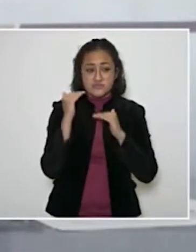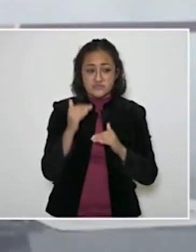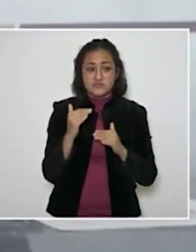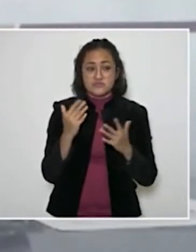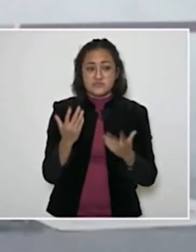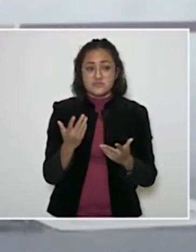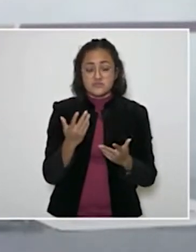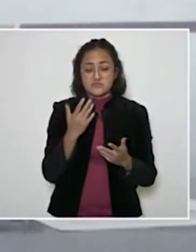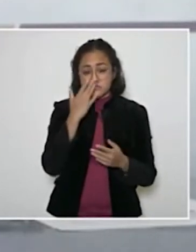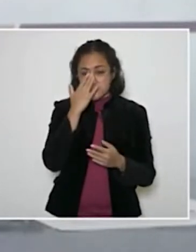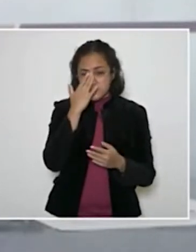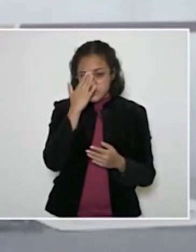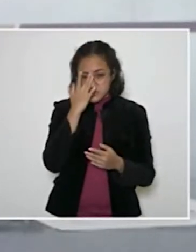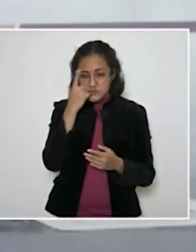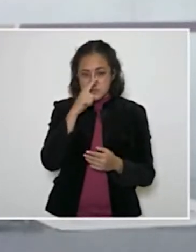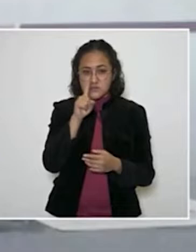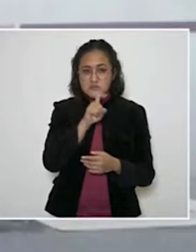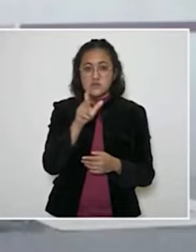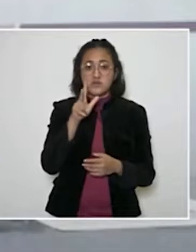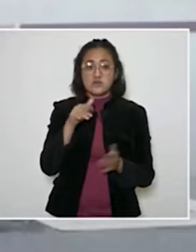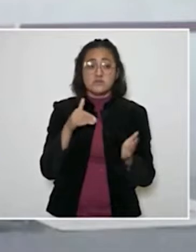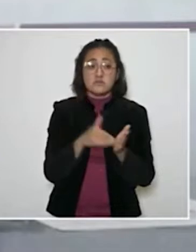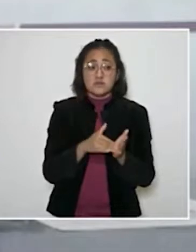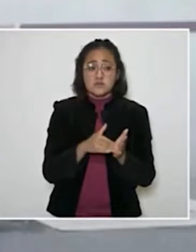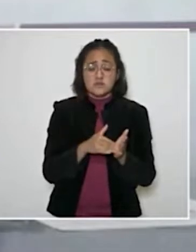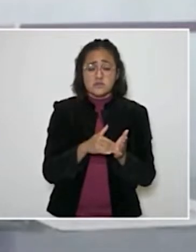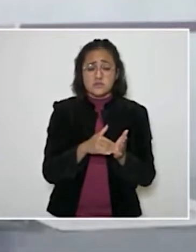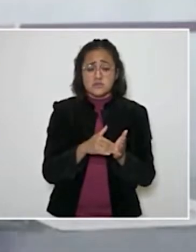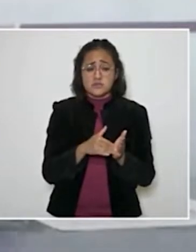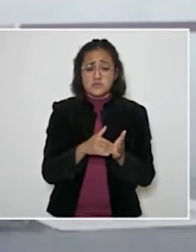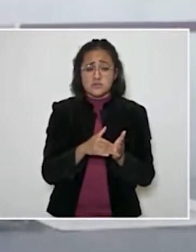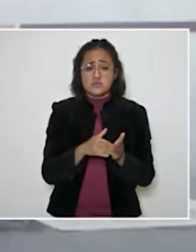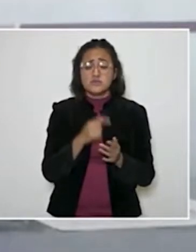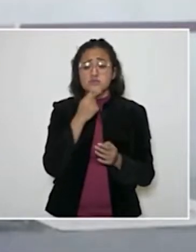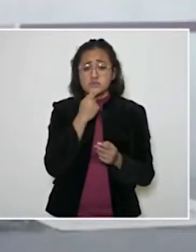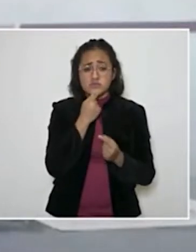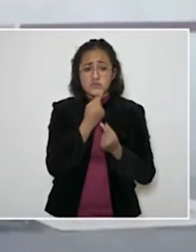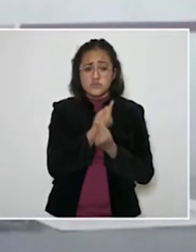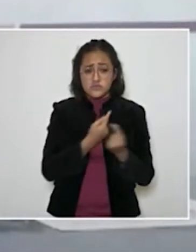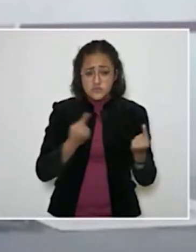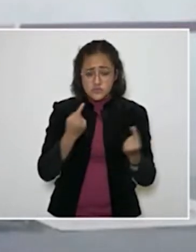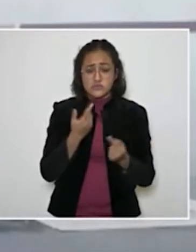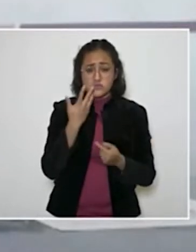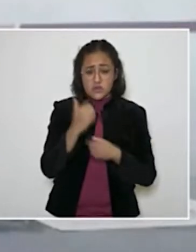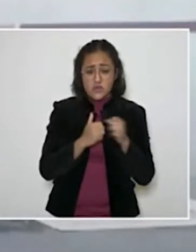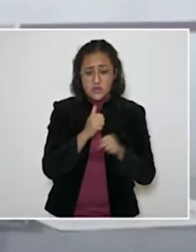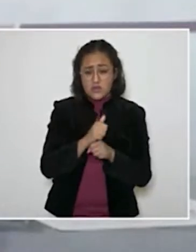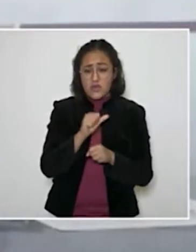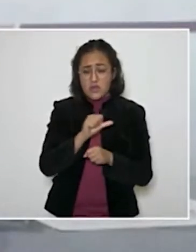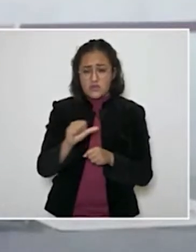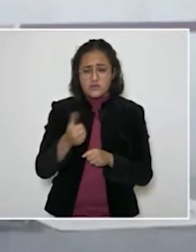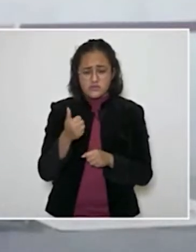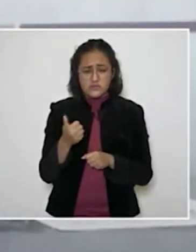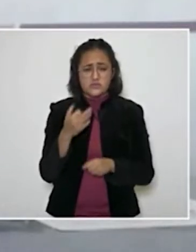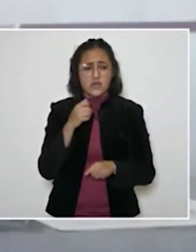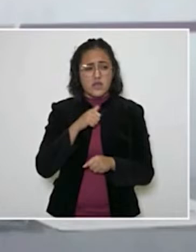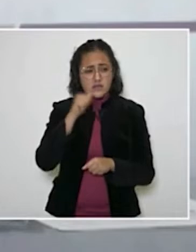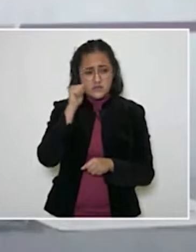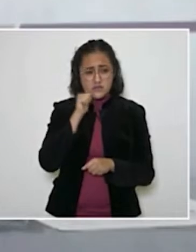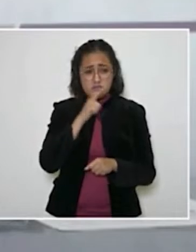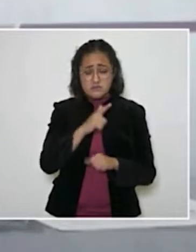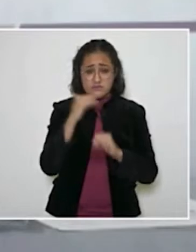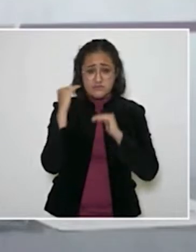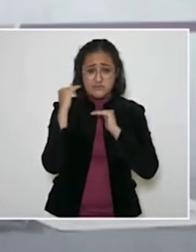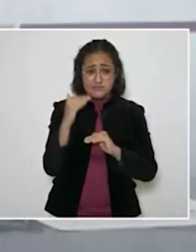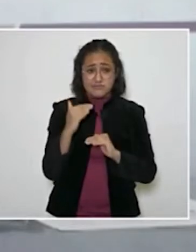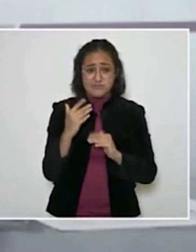una meta para 108 mil poblanas y poblanos de este grupo etario, y